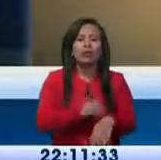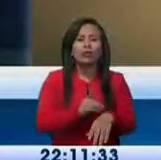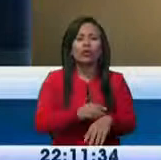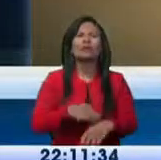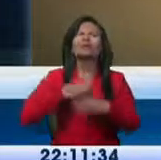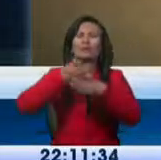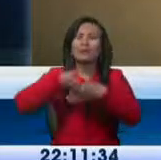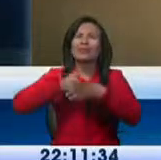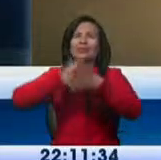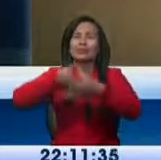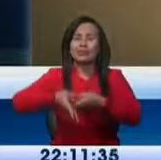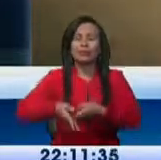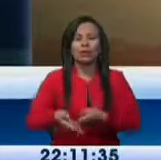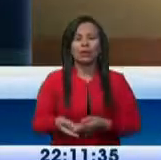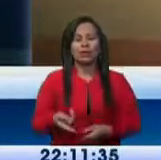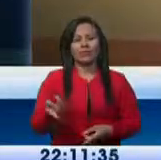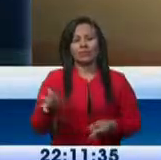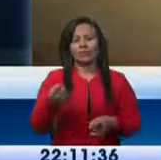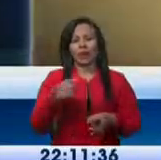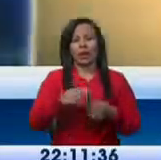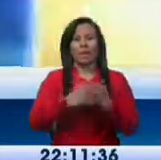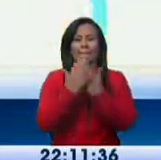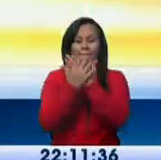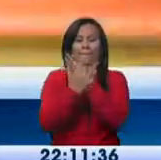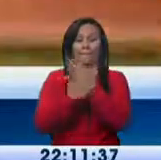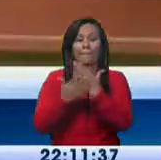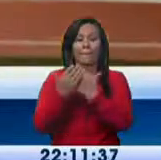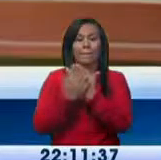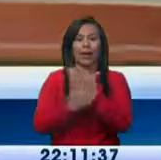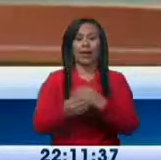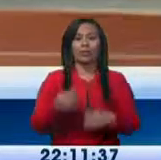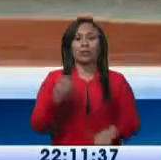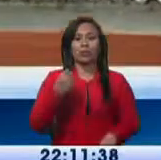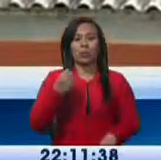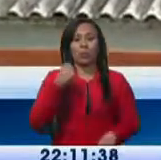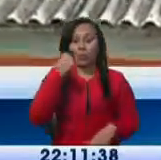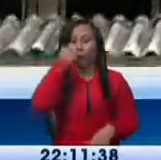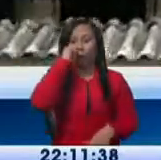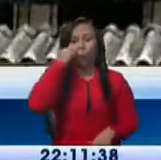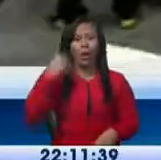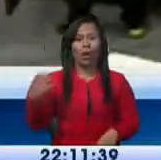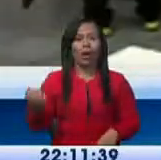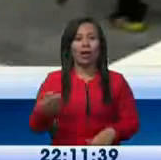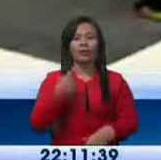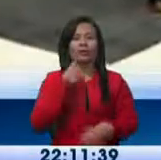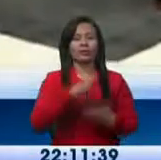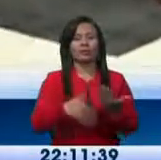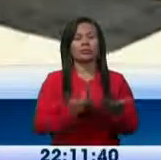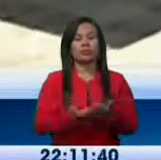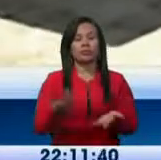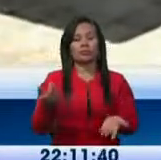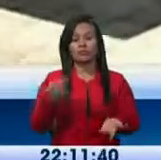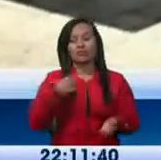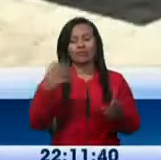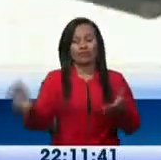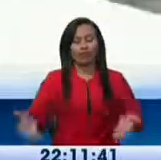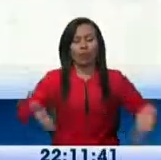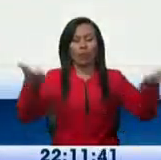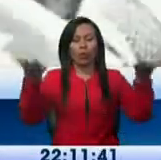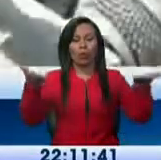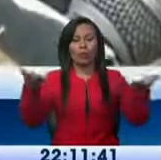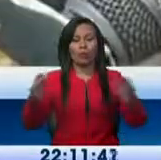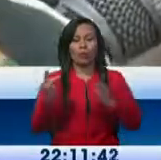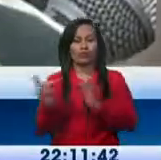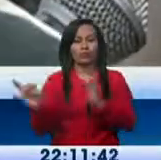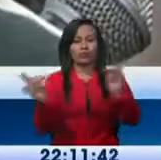las orejas moradas entonces parece que es signo de un infarto personal de criminalística y fiscalía realizaron el levantamiento del cadáver también